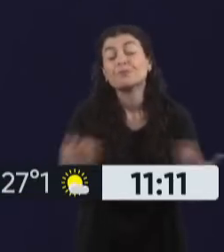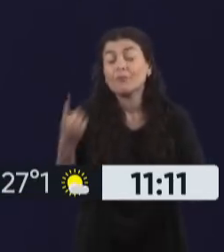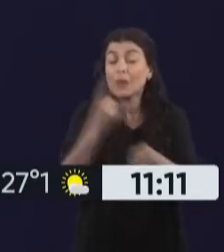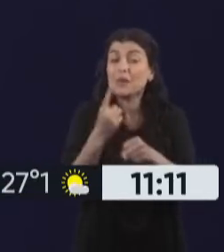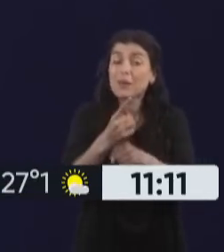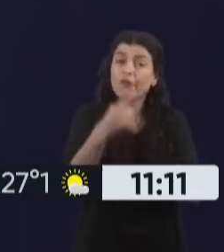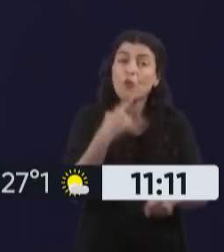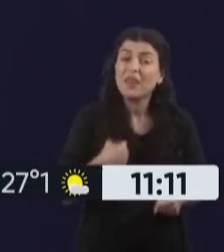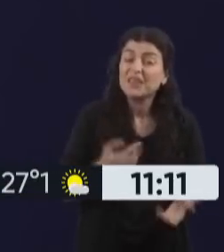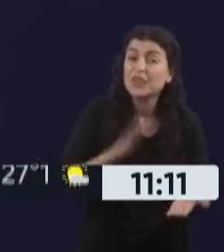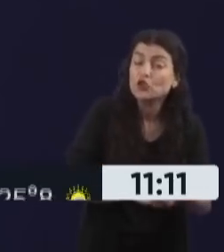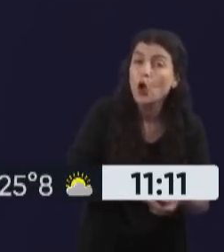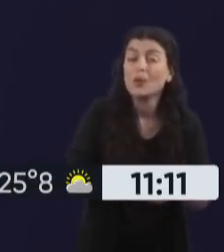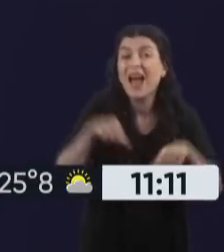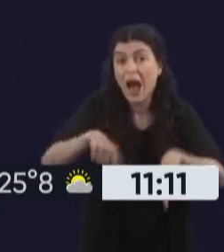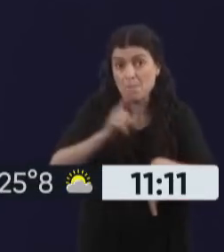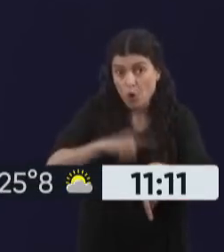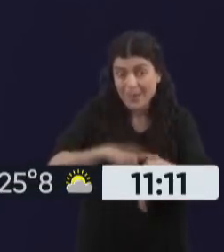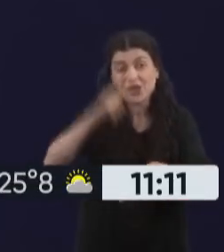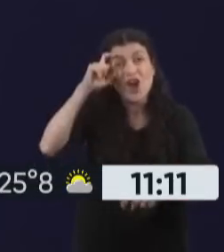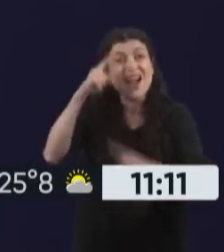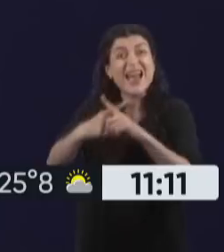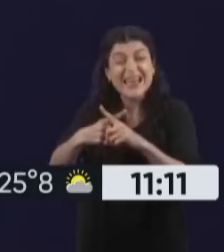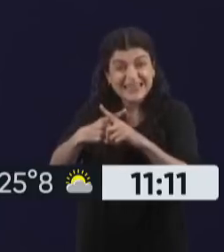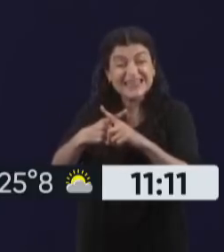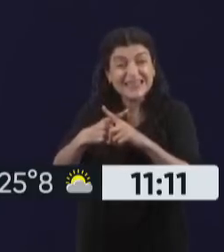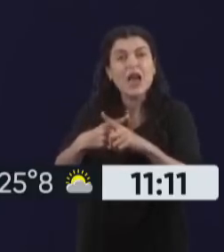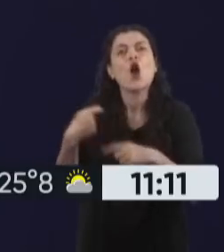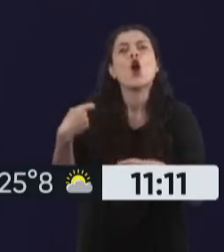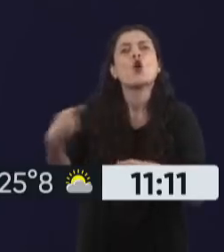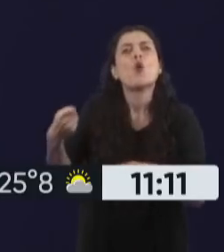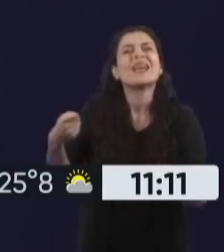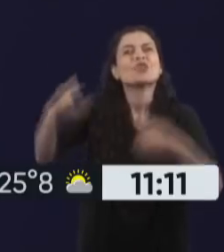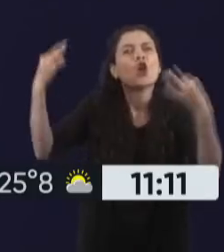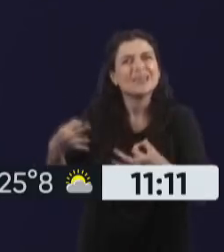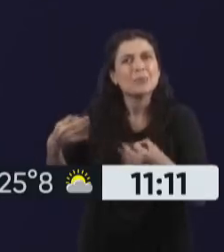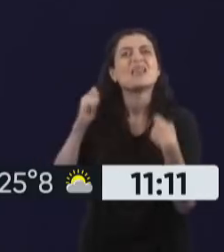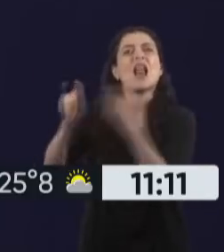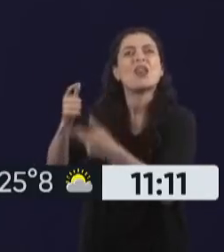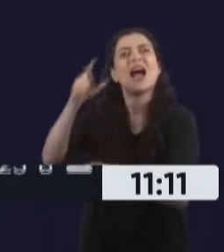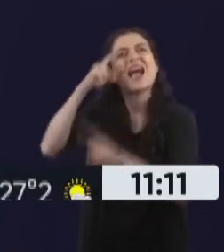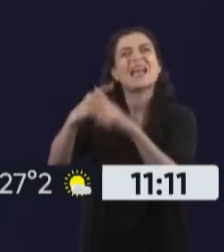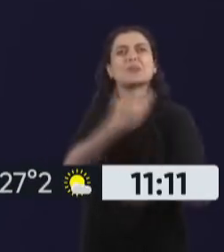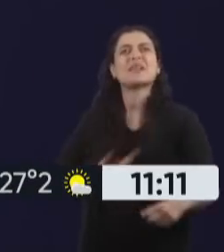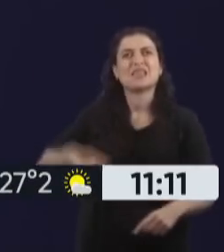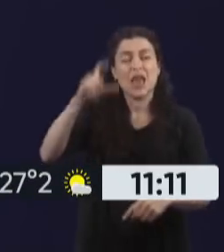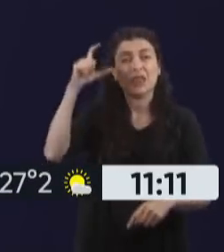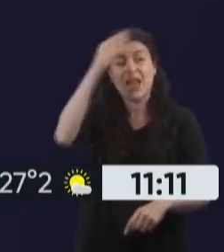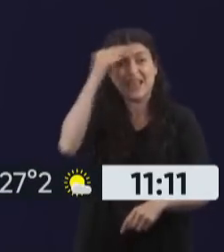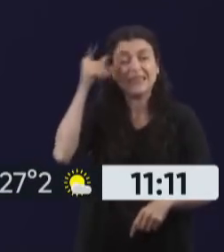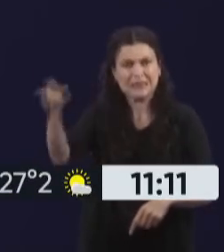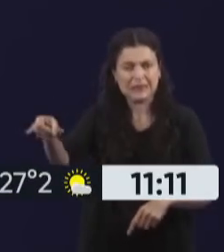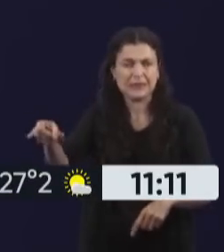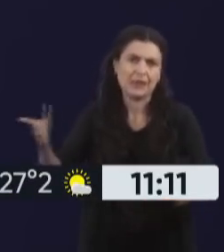cuanto a ahora ya las exasignaciones de privilegio de la expresidente,